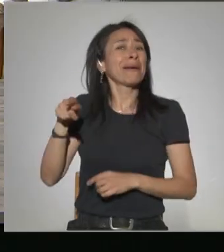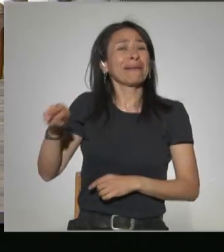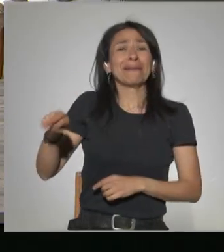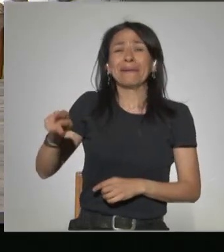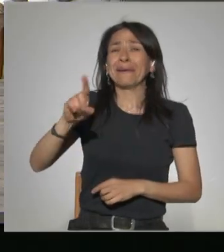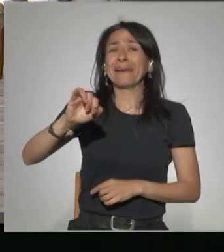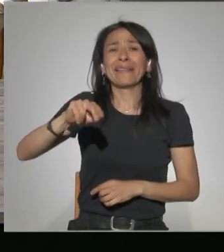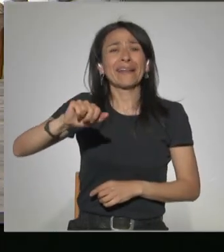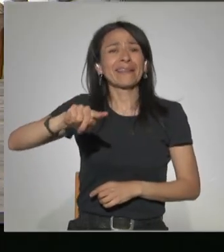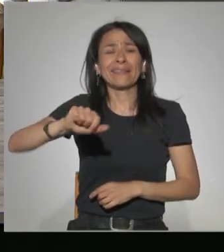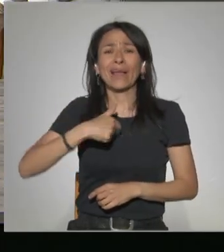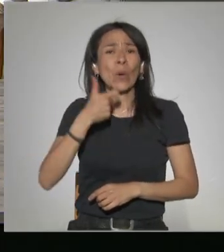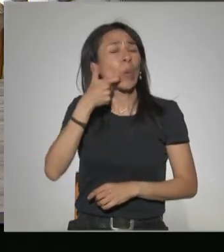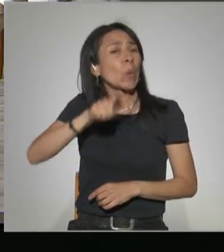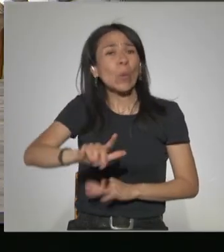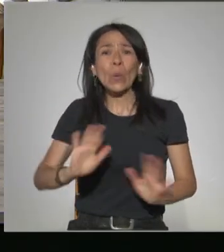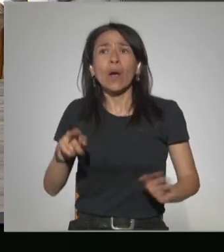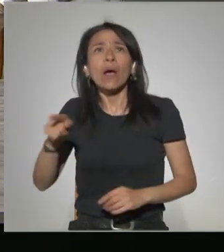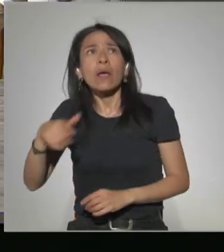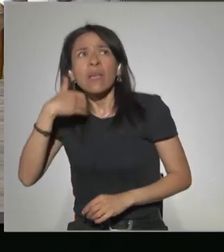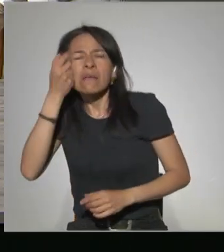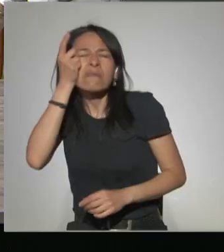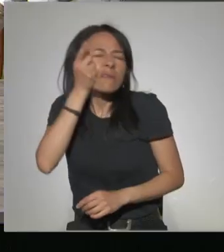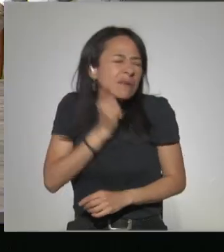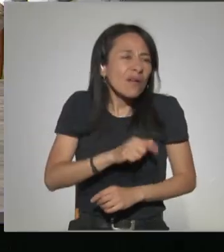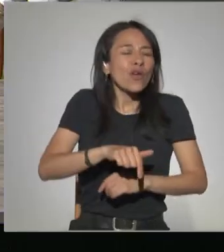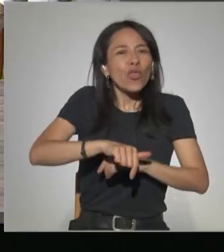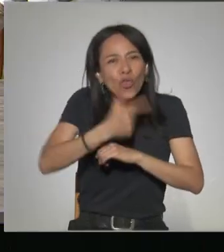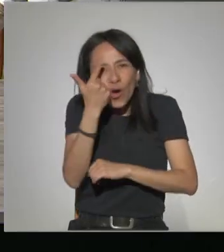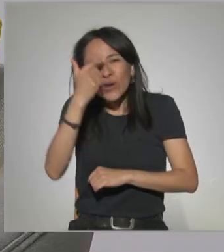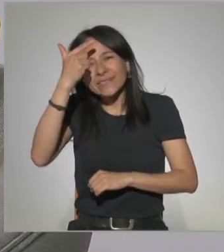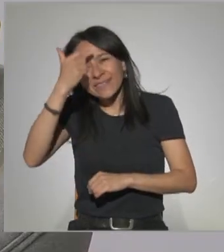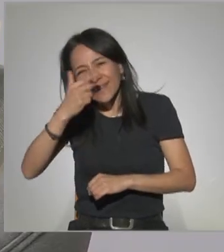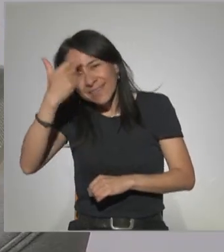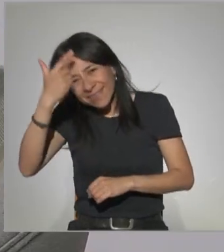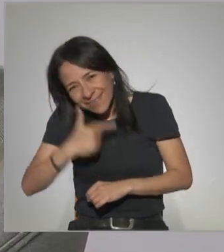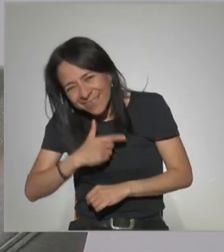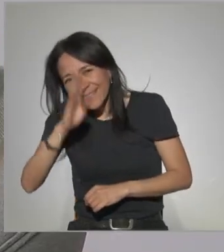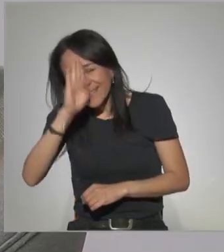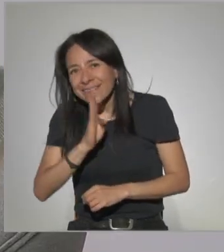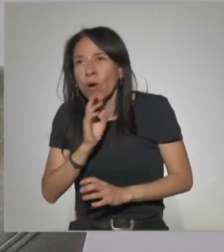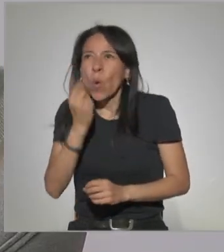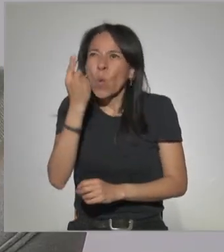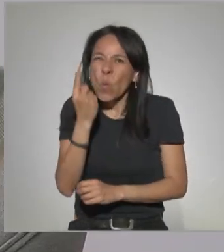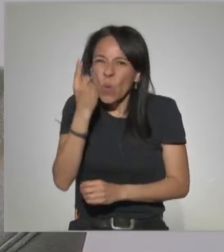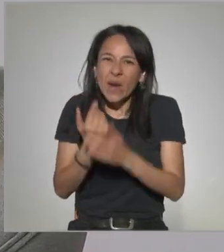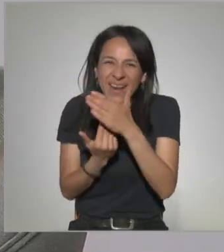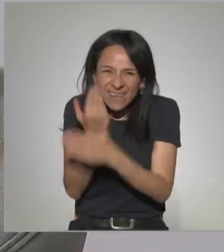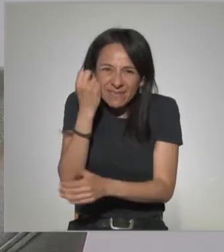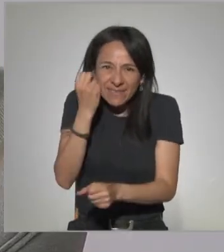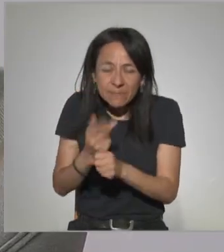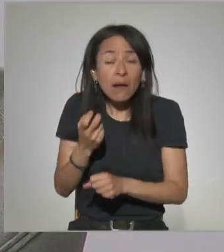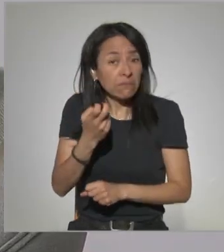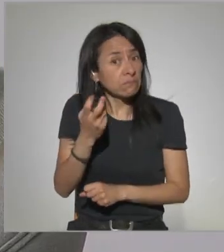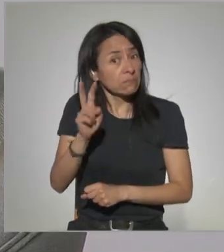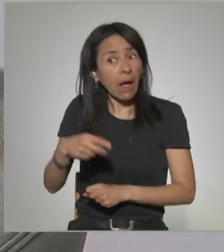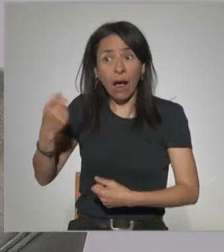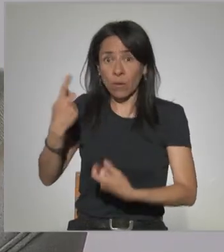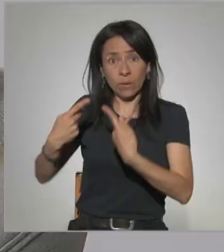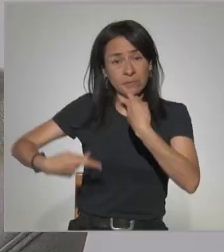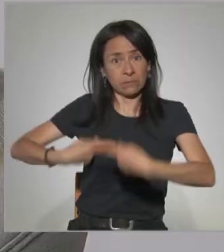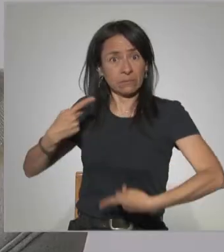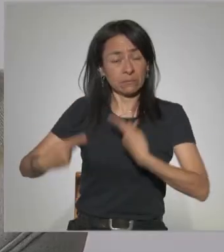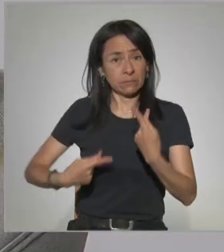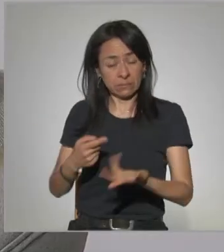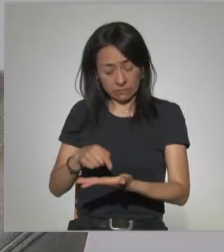es ella muy quiere temprano, dormirse a las entonces, 12 o 1 de la mañana. Justo varias personas ahorita en las redes sí nos están preguntando justo cómo pueden manejar sus horas de